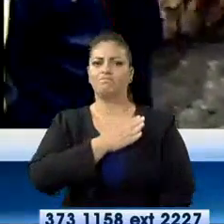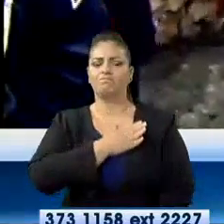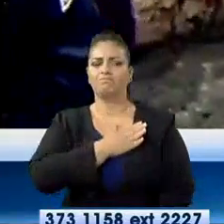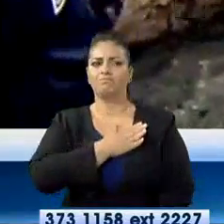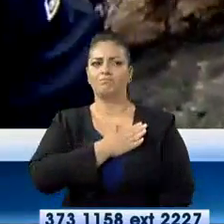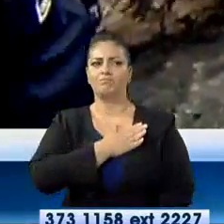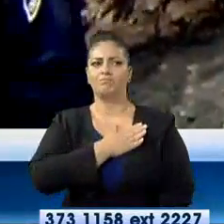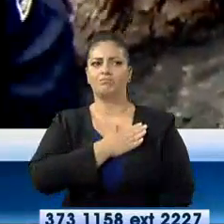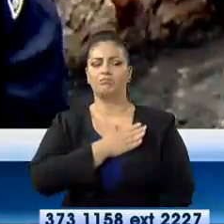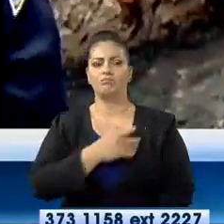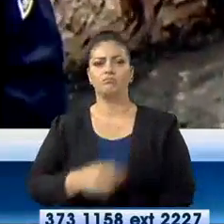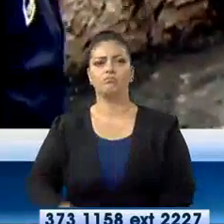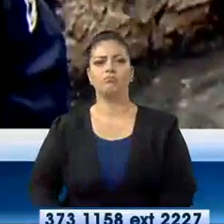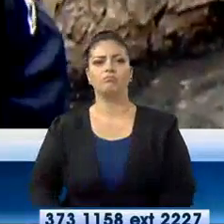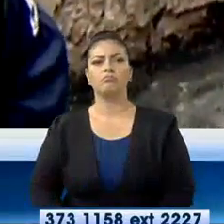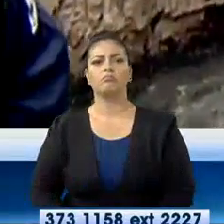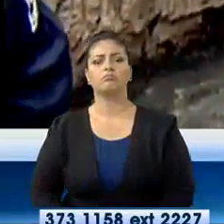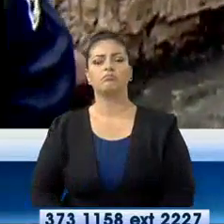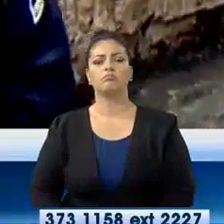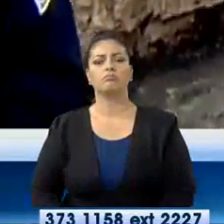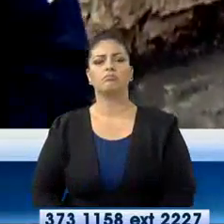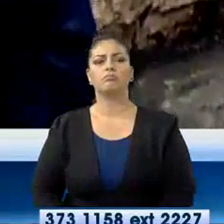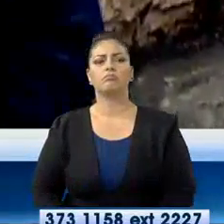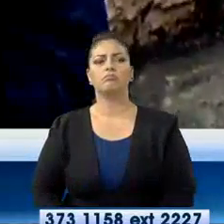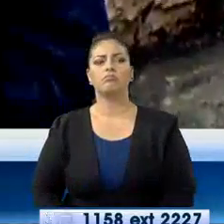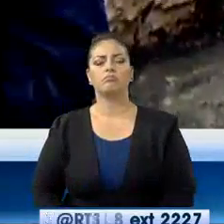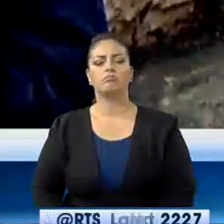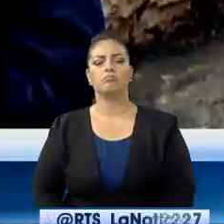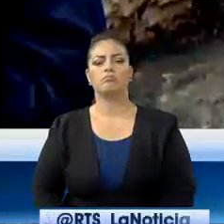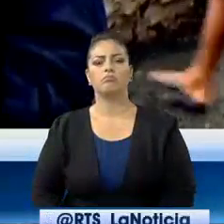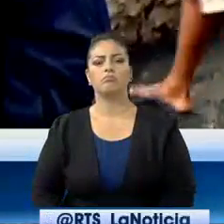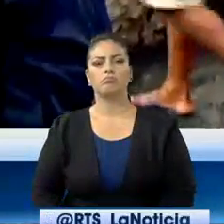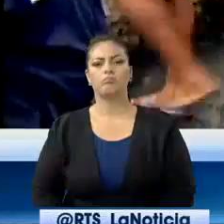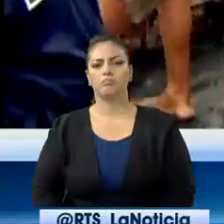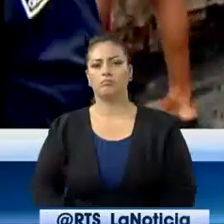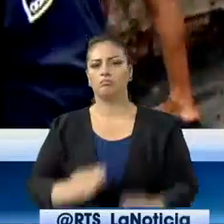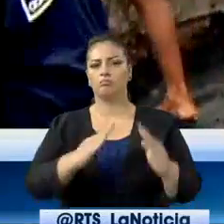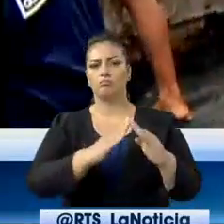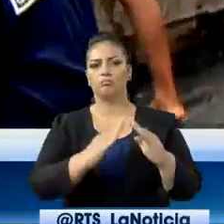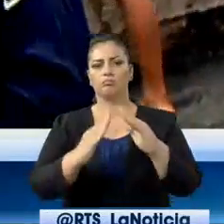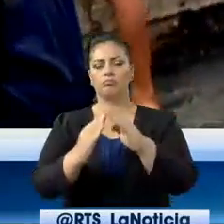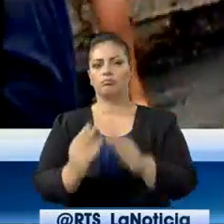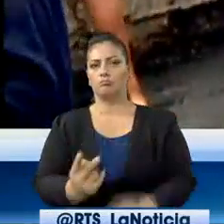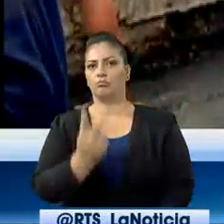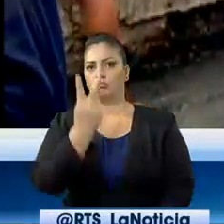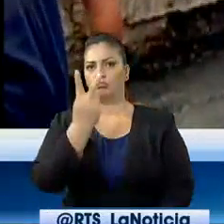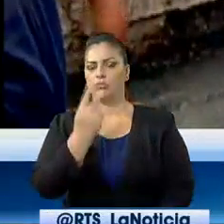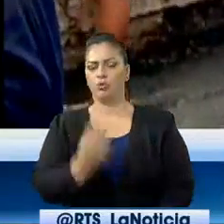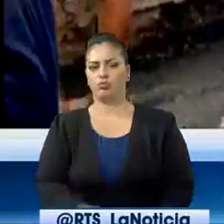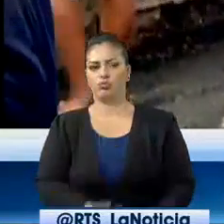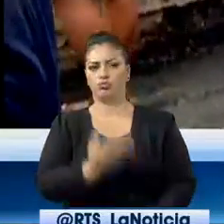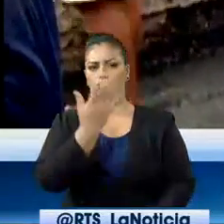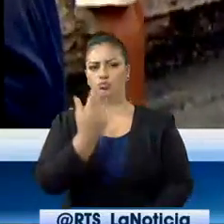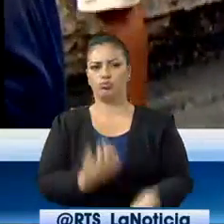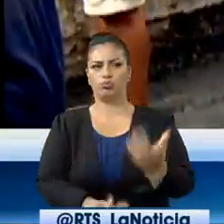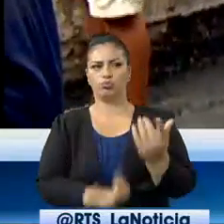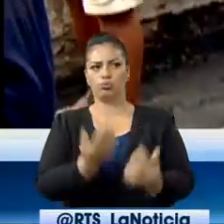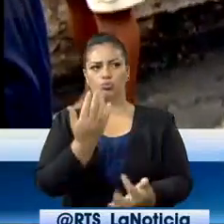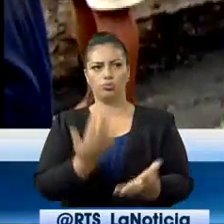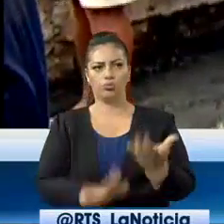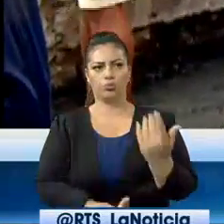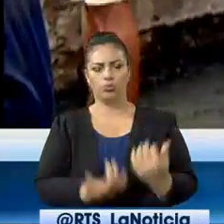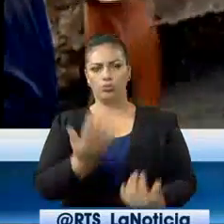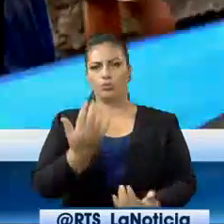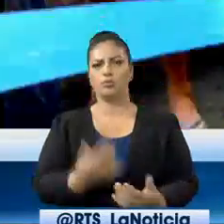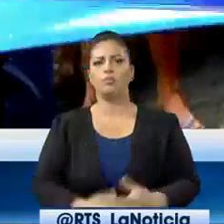al momento en esta casa. Son dos viviendas afectadas, una que se quemó en su totalidad, que era de construcción